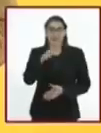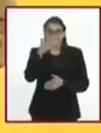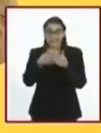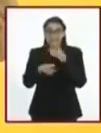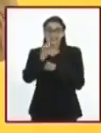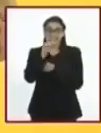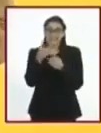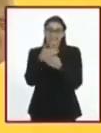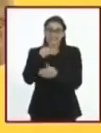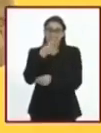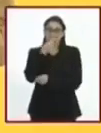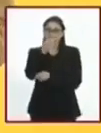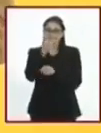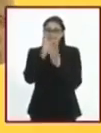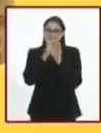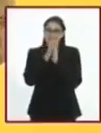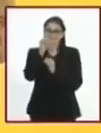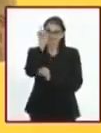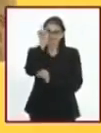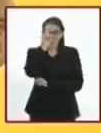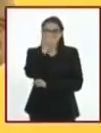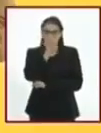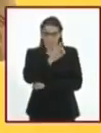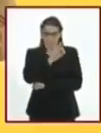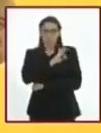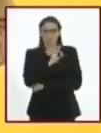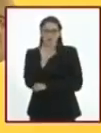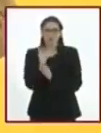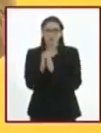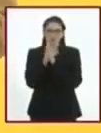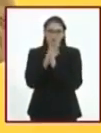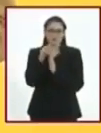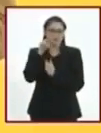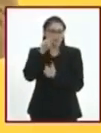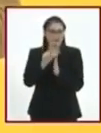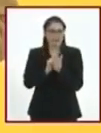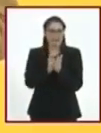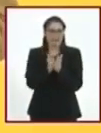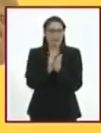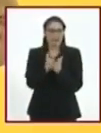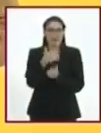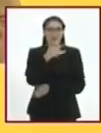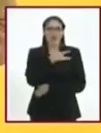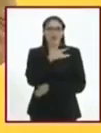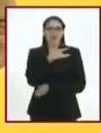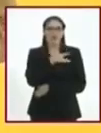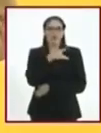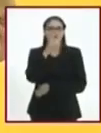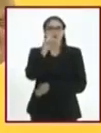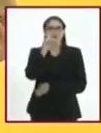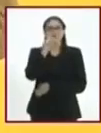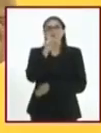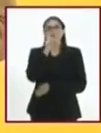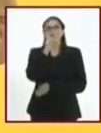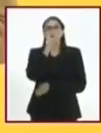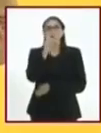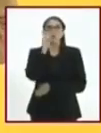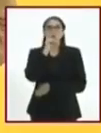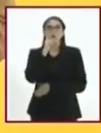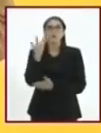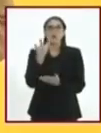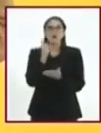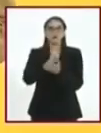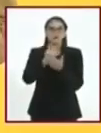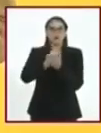queremos sugerirles que si tienen la oportunidad, consulten el libro Corazón de la Palabra, de la autora Regina